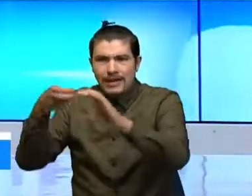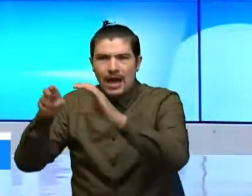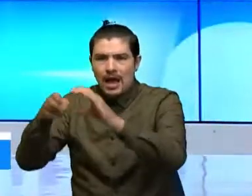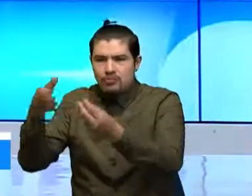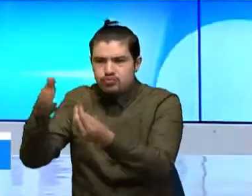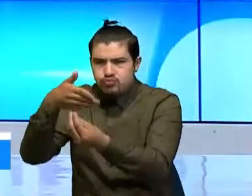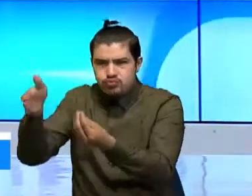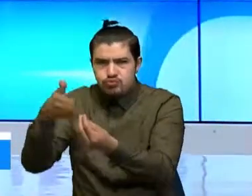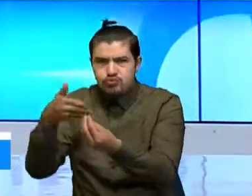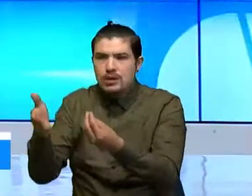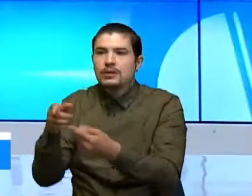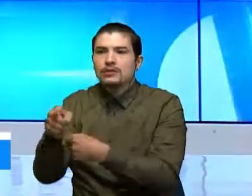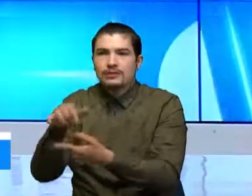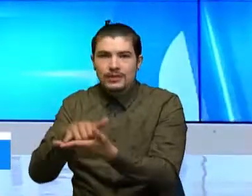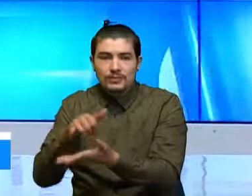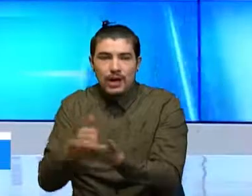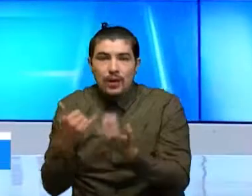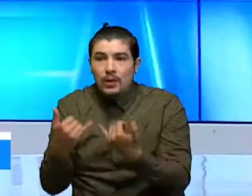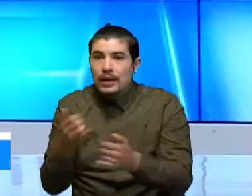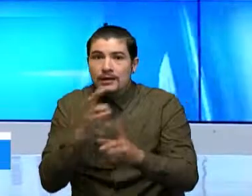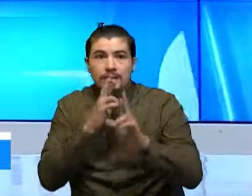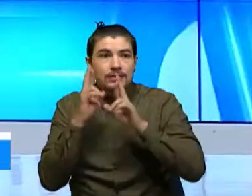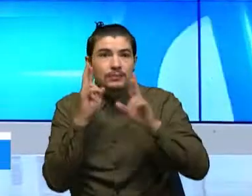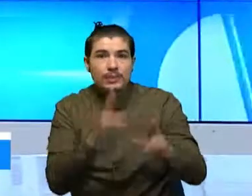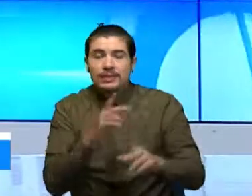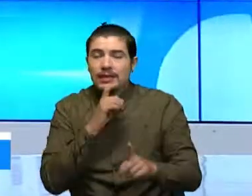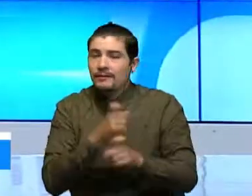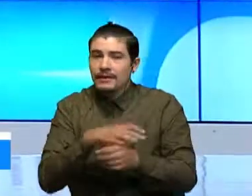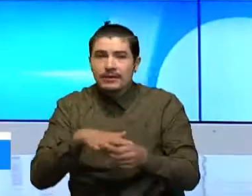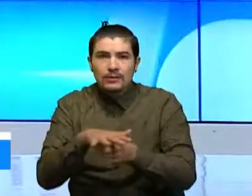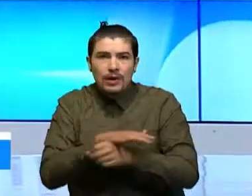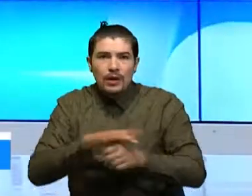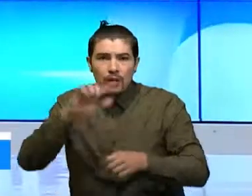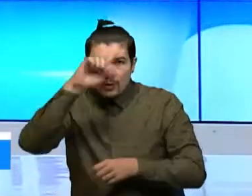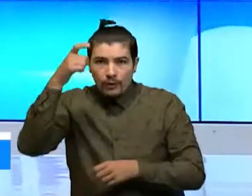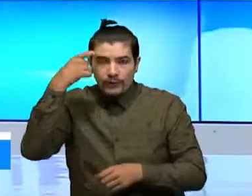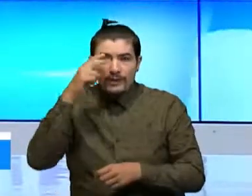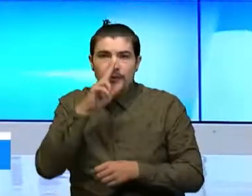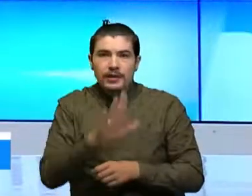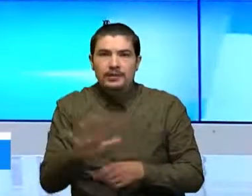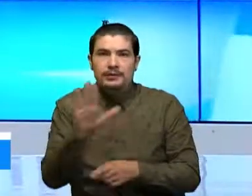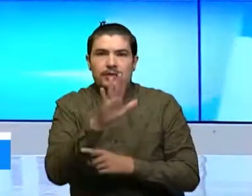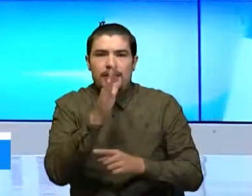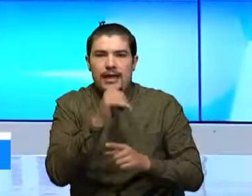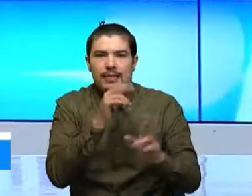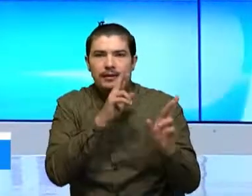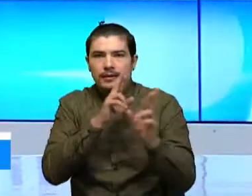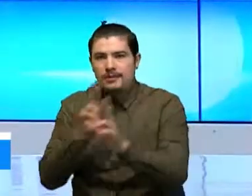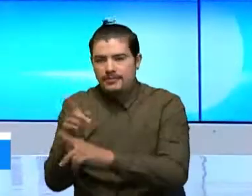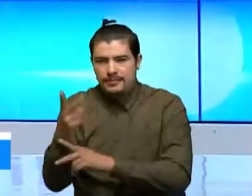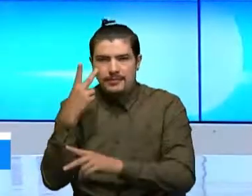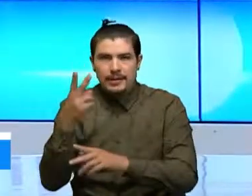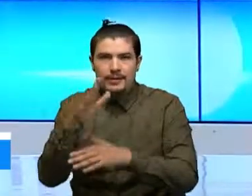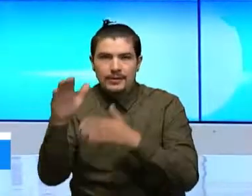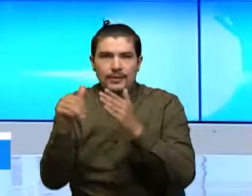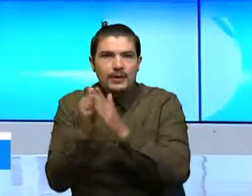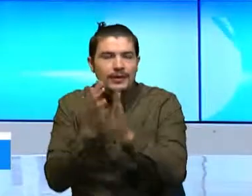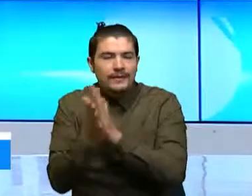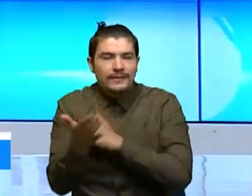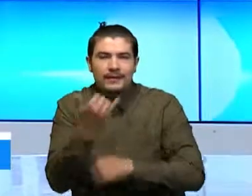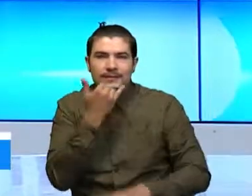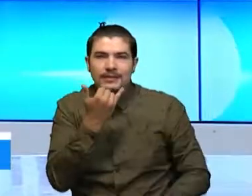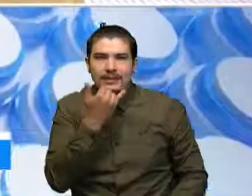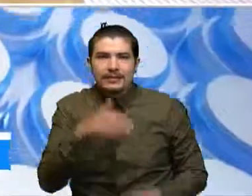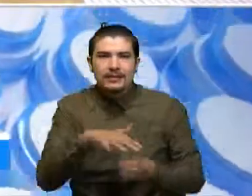es complicada y precisamente no tienen respuestas por parte del gobierno. Danilo Coronel, usted nos tiene más detalles acerca de esta situación. Muy buenas